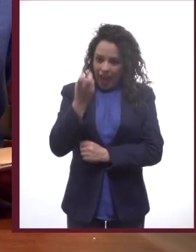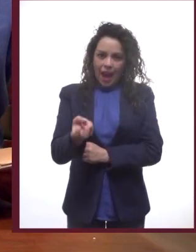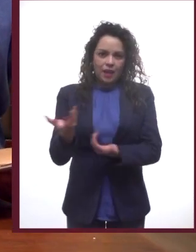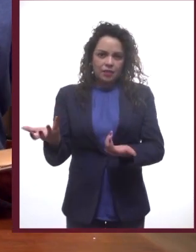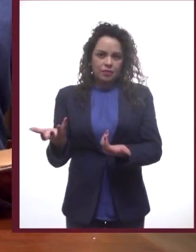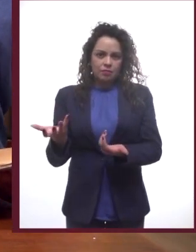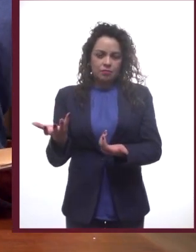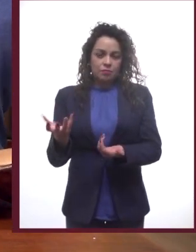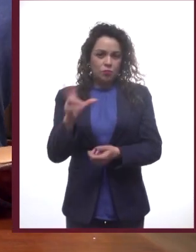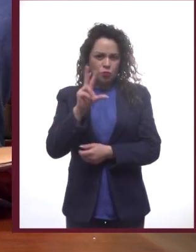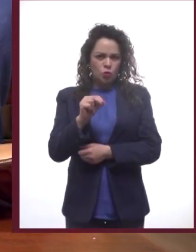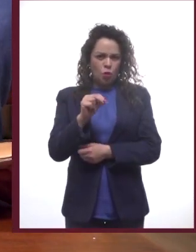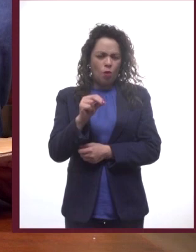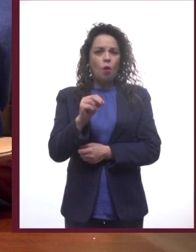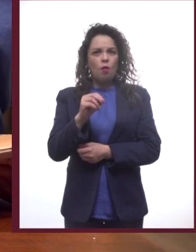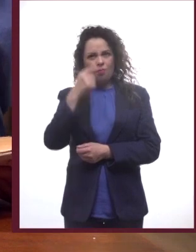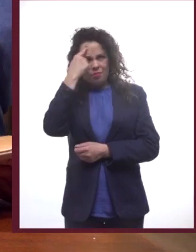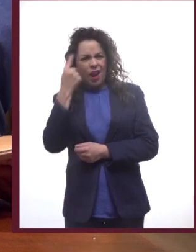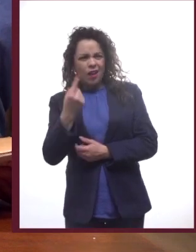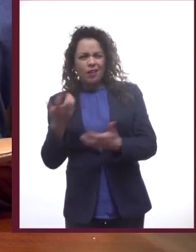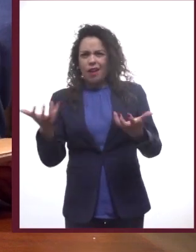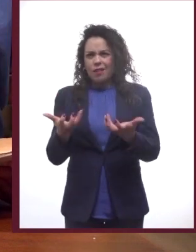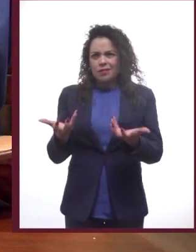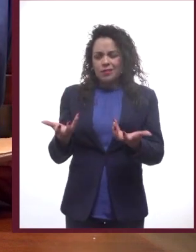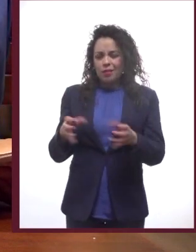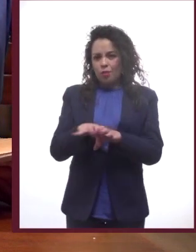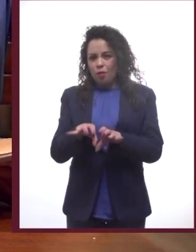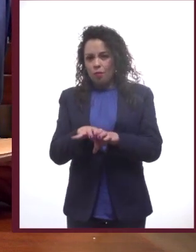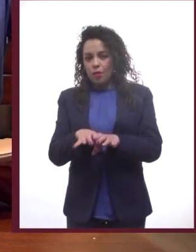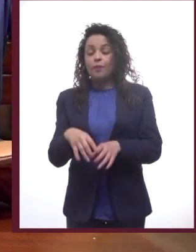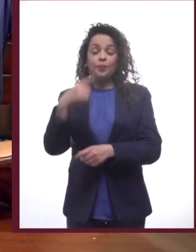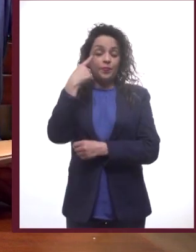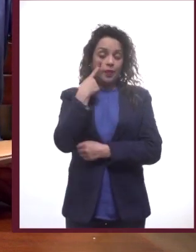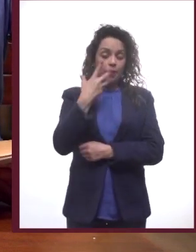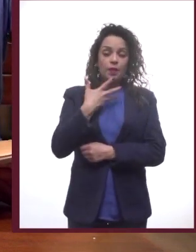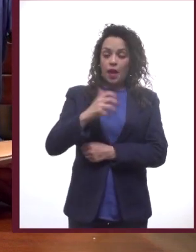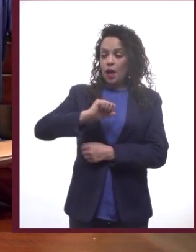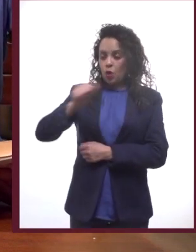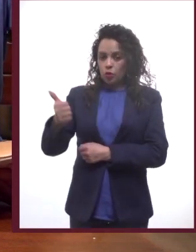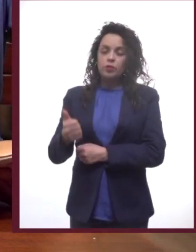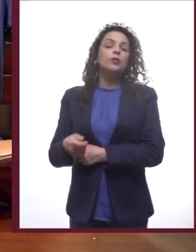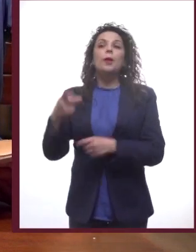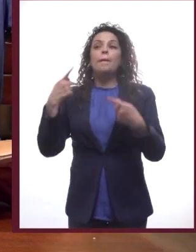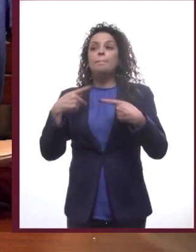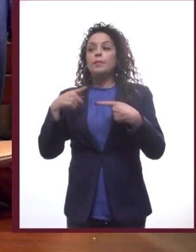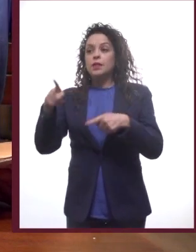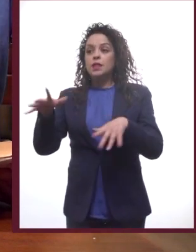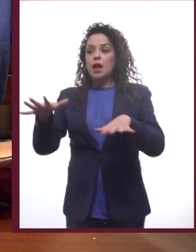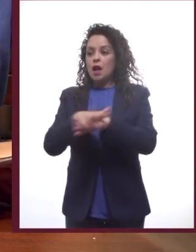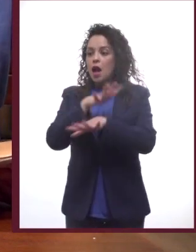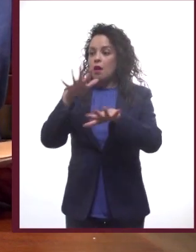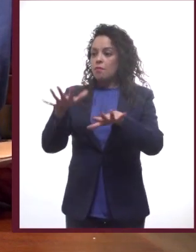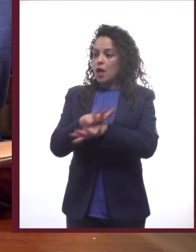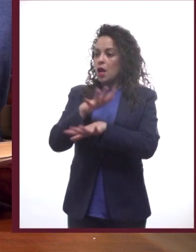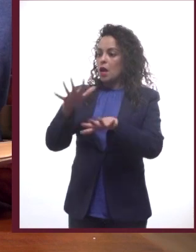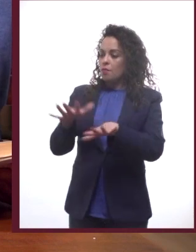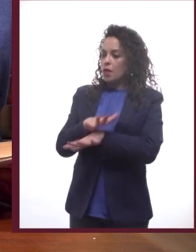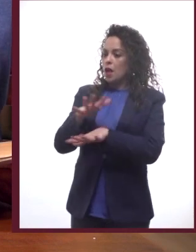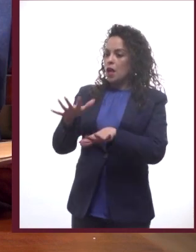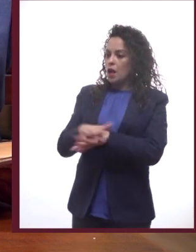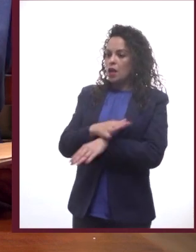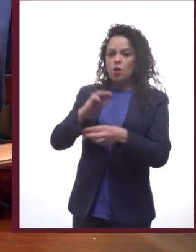¿para qué lo hago? Y aquí hay otro. Los personajes cambian de motivación durante toda la